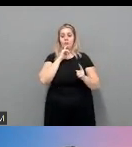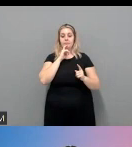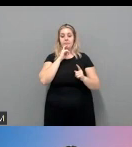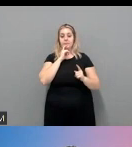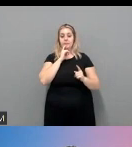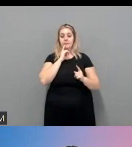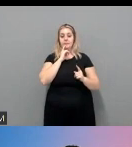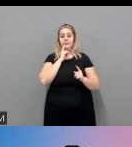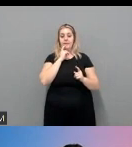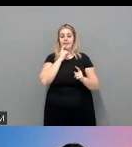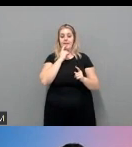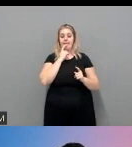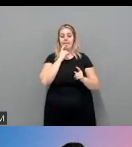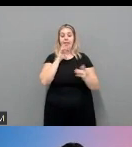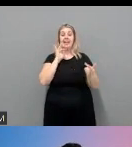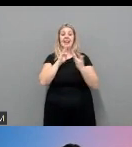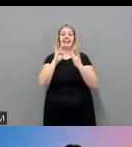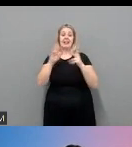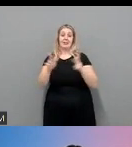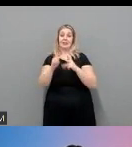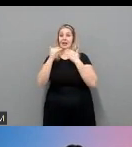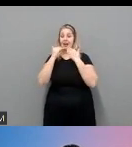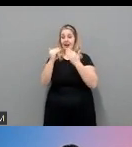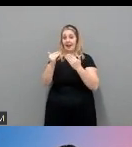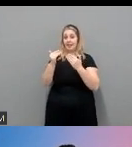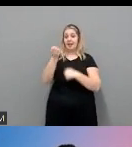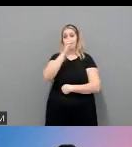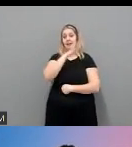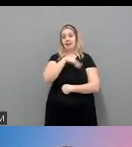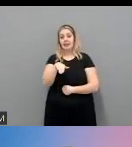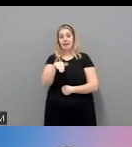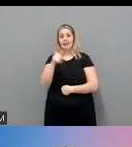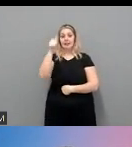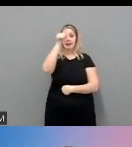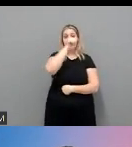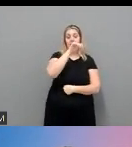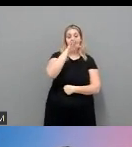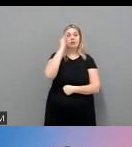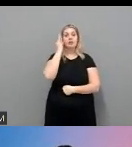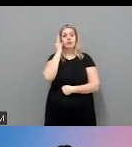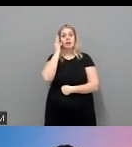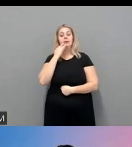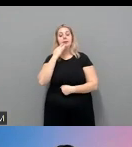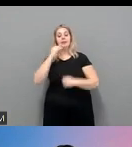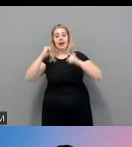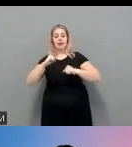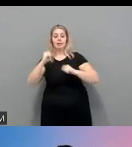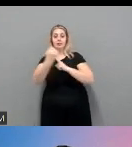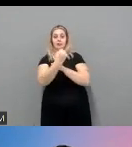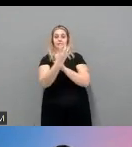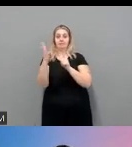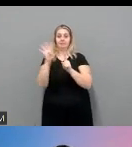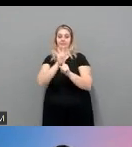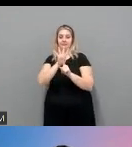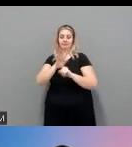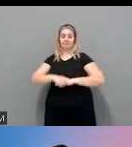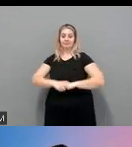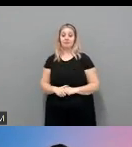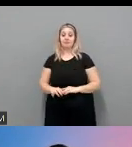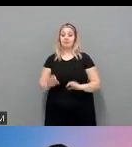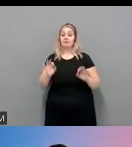se construyen en interacción social entre el niño, la niña y los adultos que le rodean. Esto